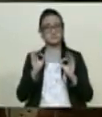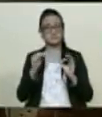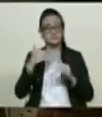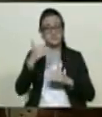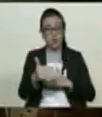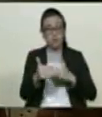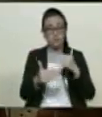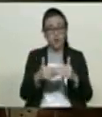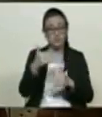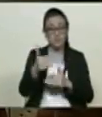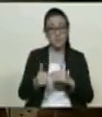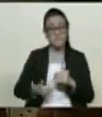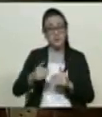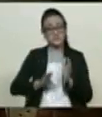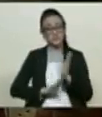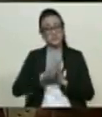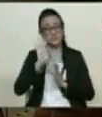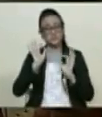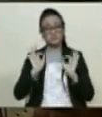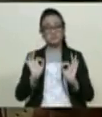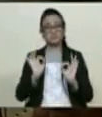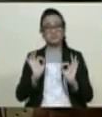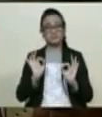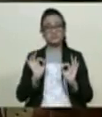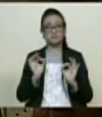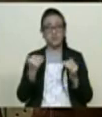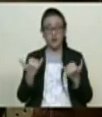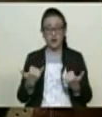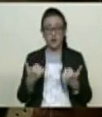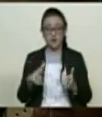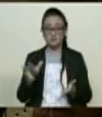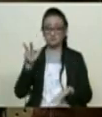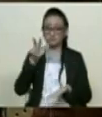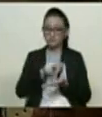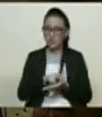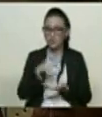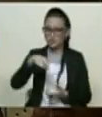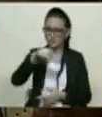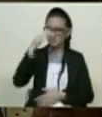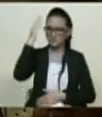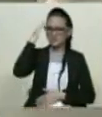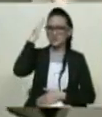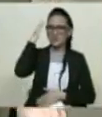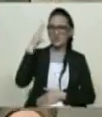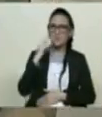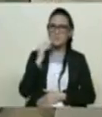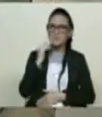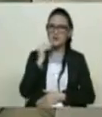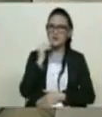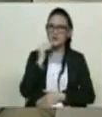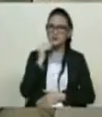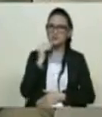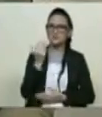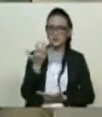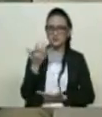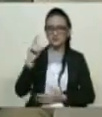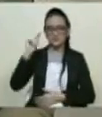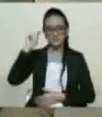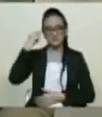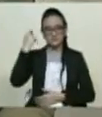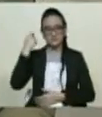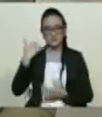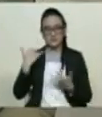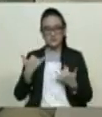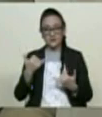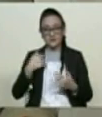más tecnificada, y hemos querido certificar, como ustedes ya lo saben por experiencia y recordándolo ahora en